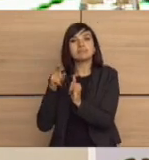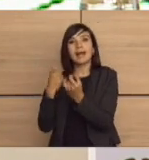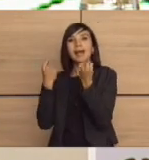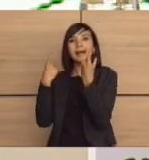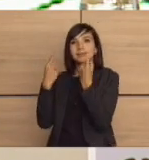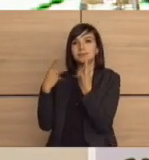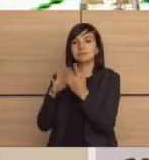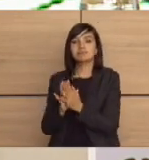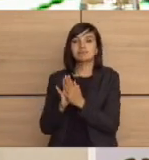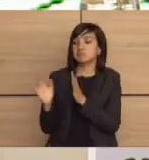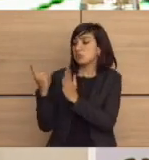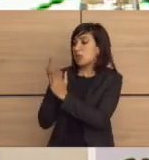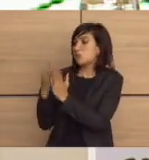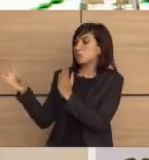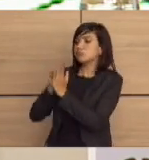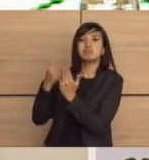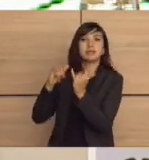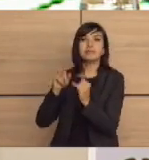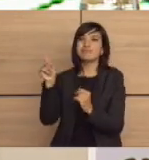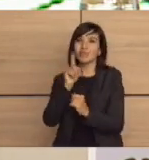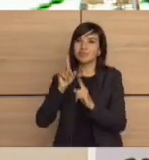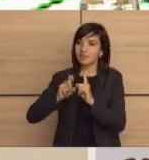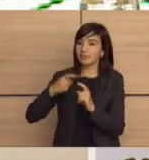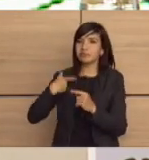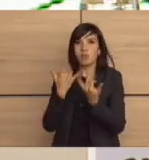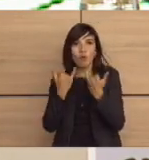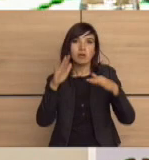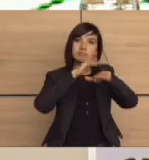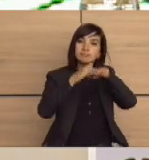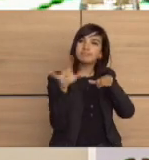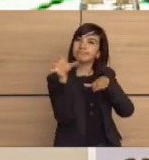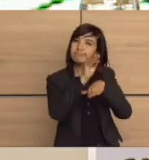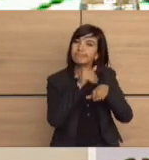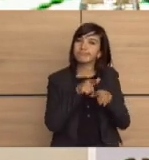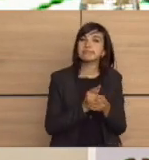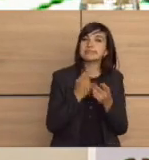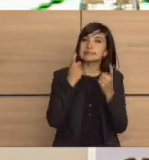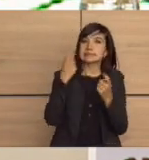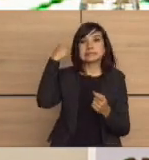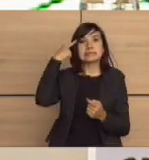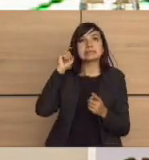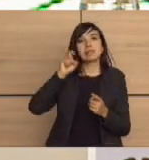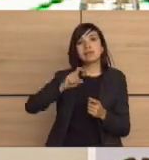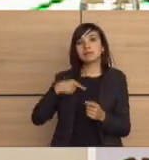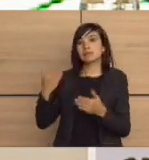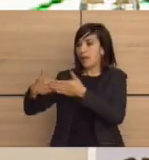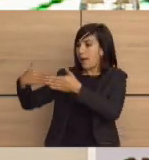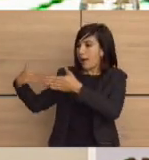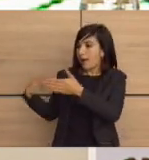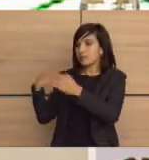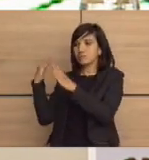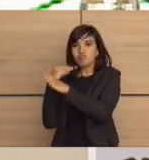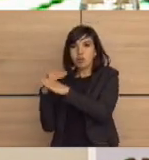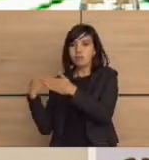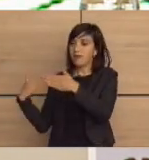complicadas. La invitación entonces, por supuesto, es a que tengamos encuentros donde estos problemas sean